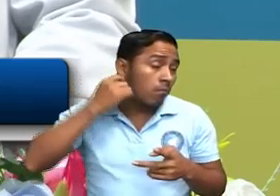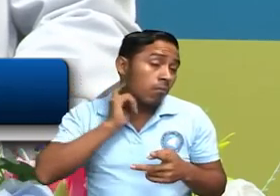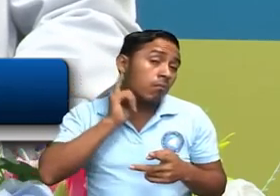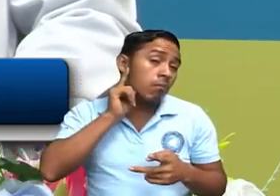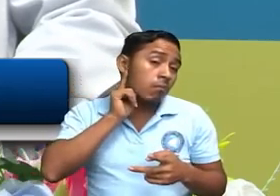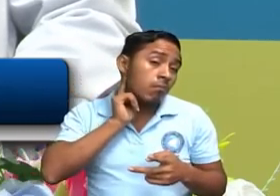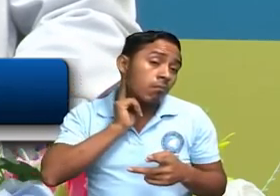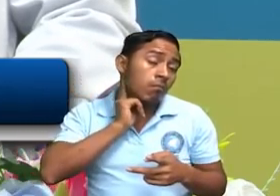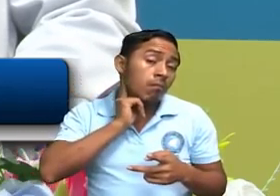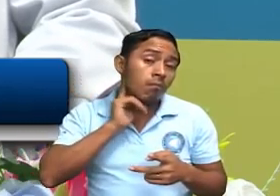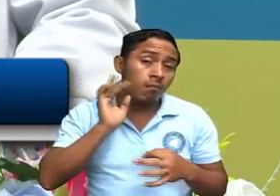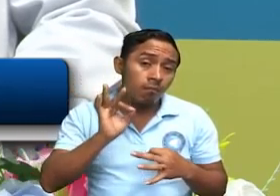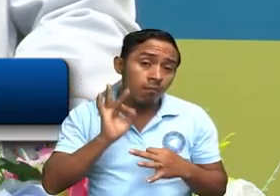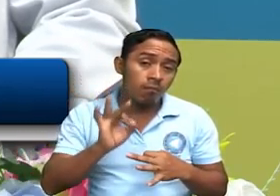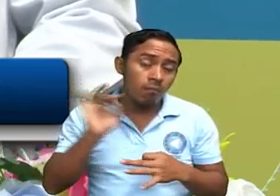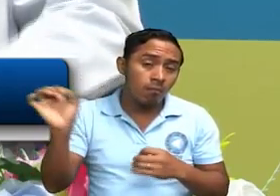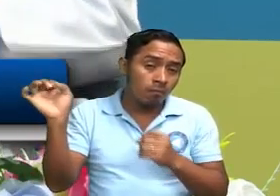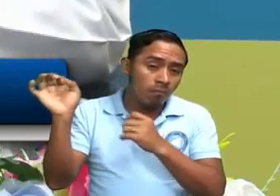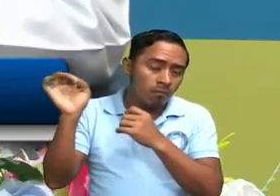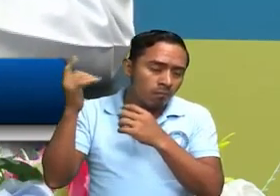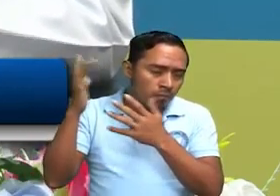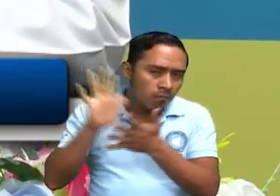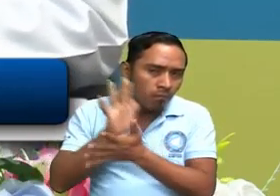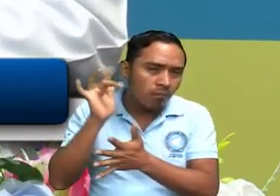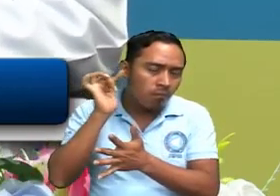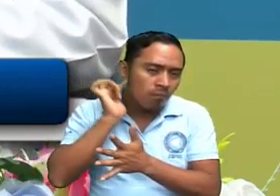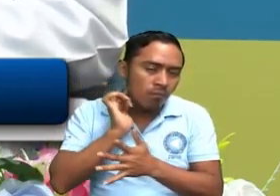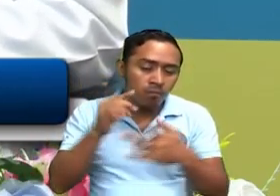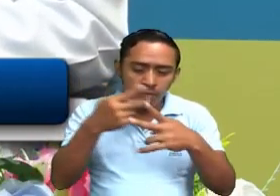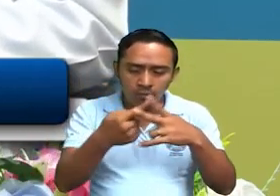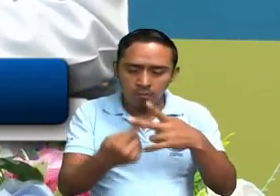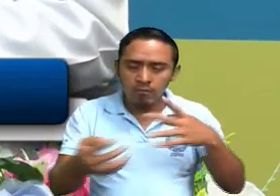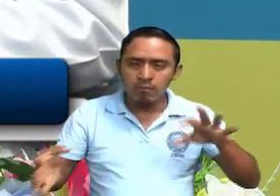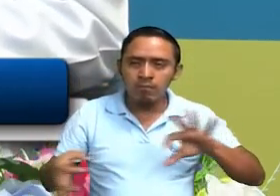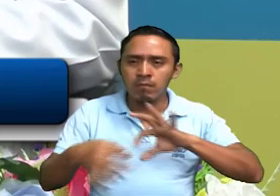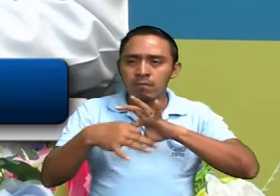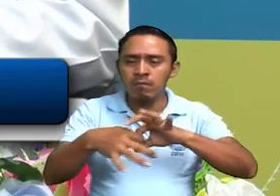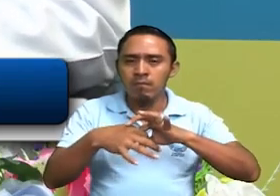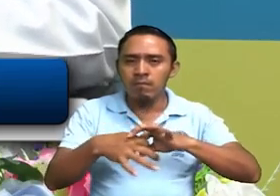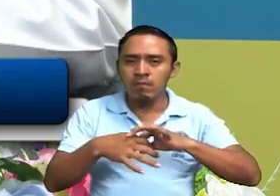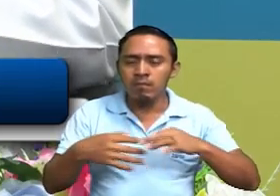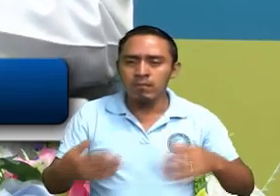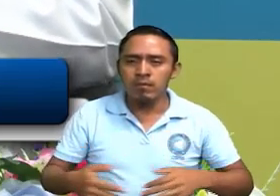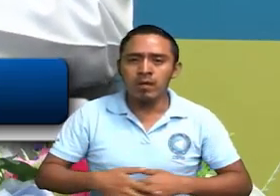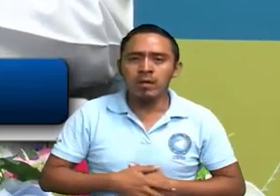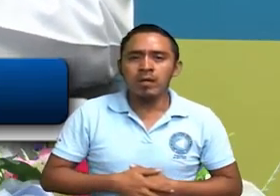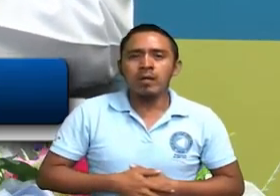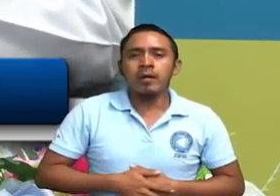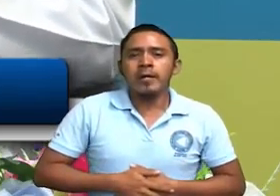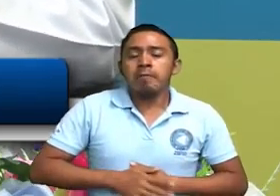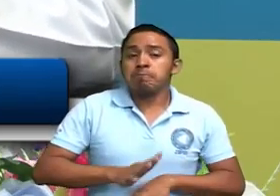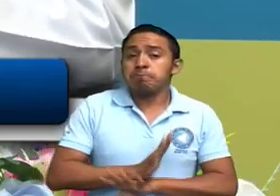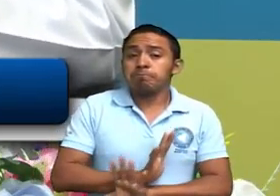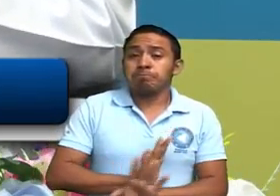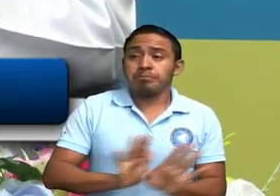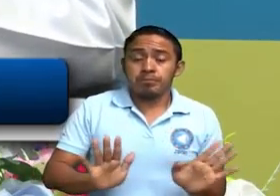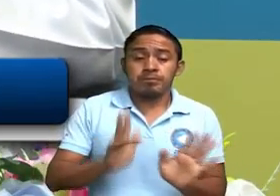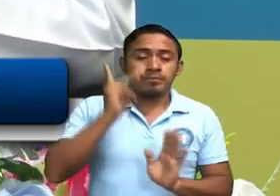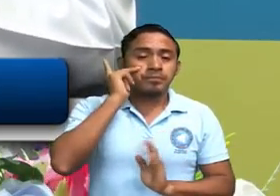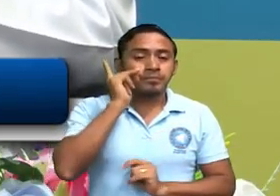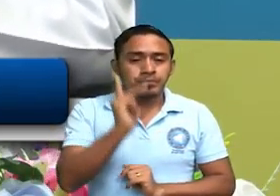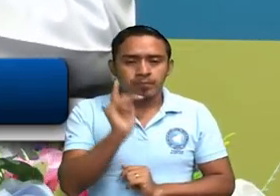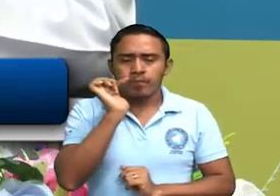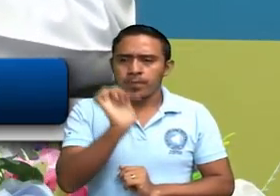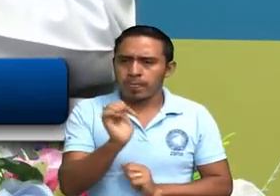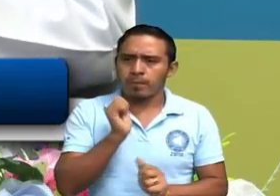conduce bien el sonido. ¿Me explico? Entonces sí, se complementan las dos. ¿Ves? Cuando ya vemos que hay